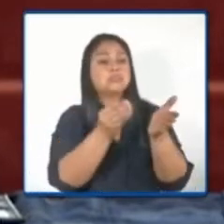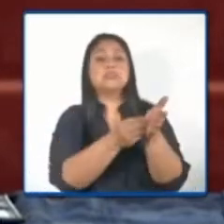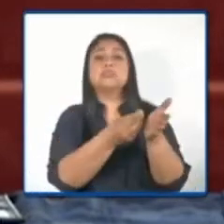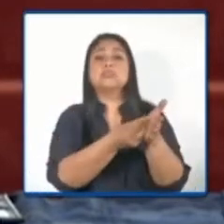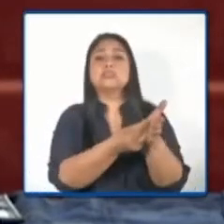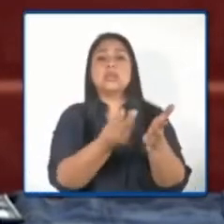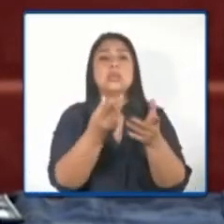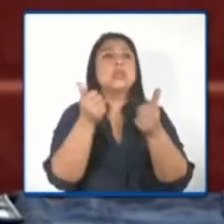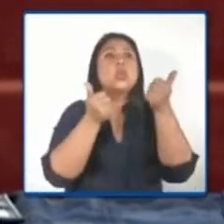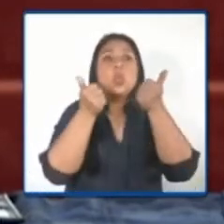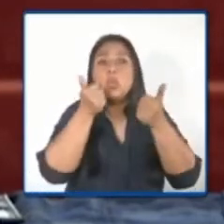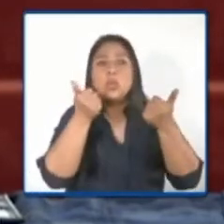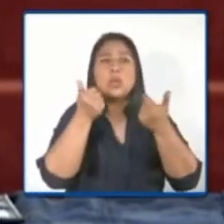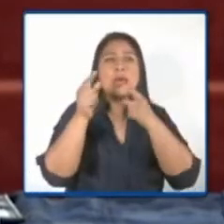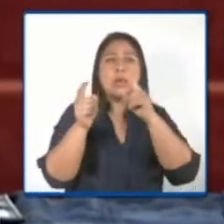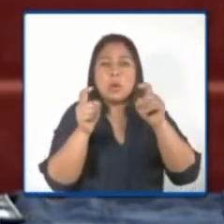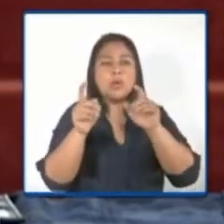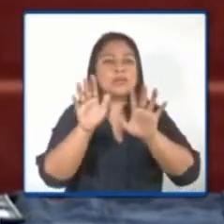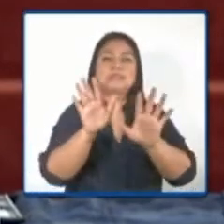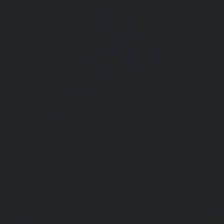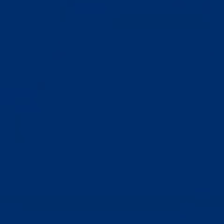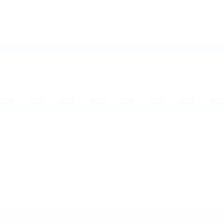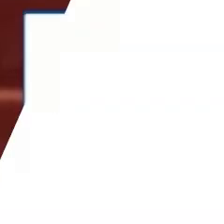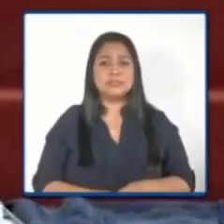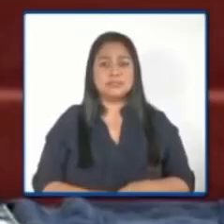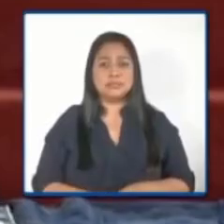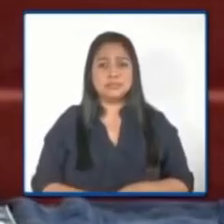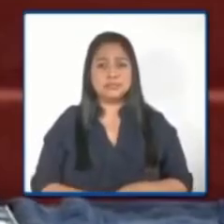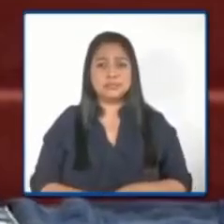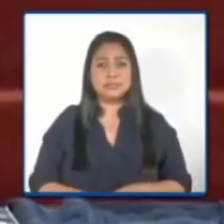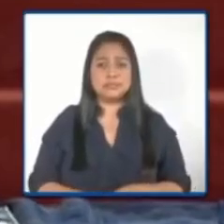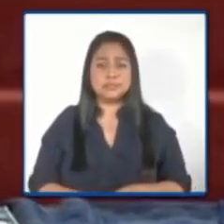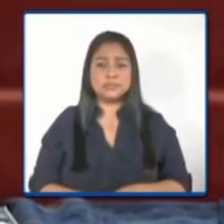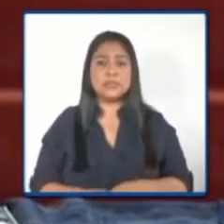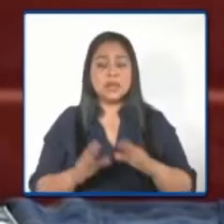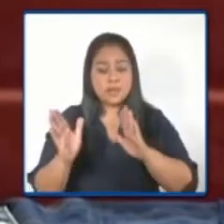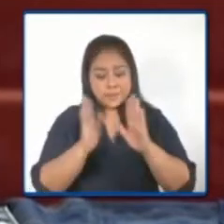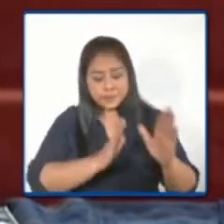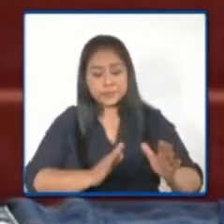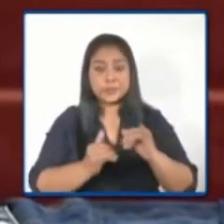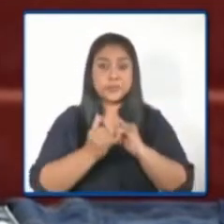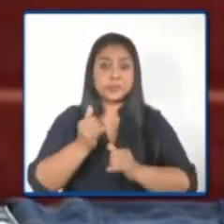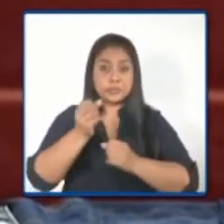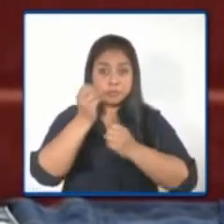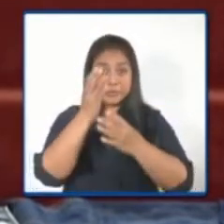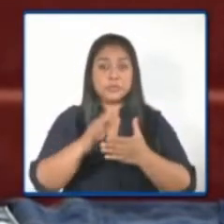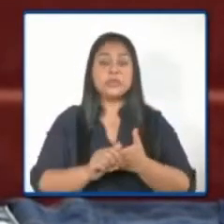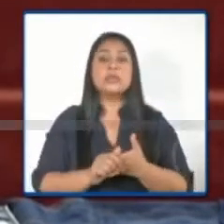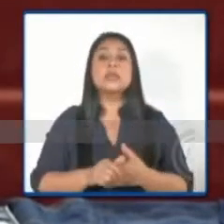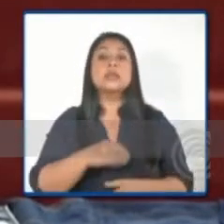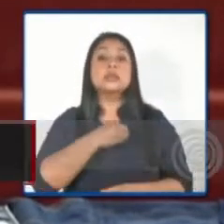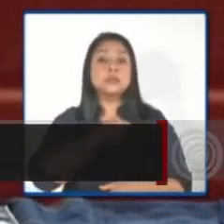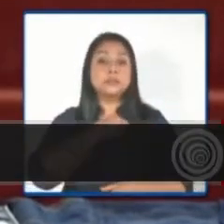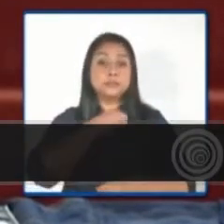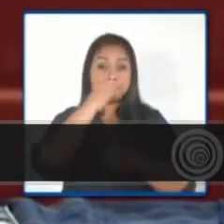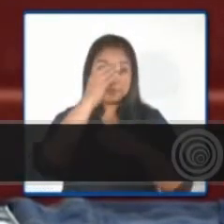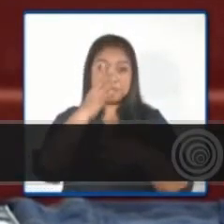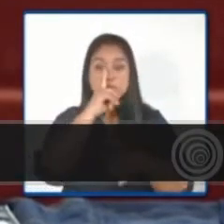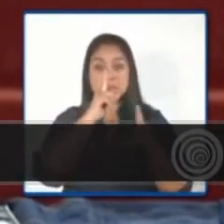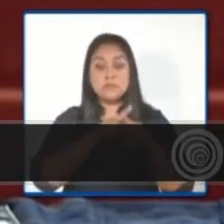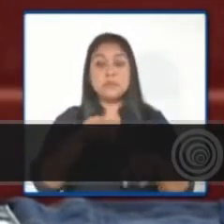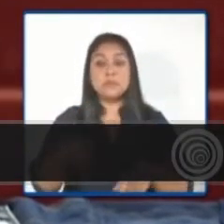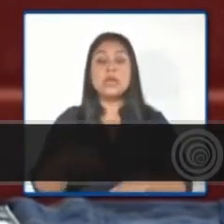por medio de la forma en la que se ha actuado. Para finalizar, quiero decirles que el estado de